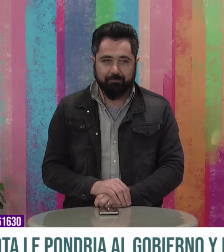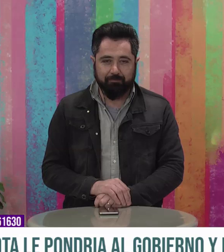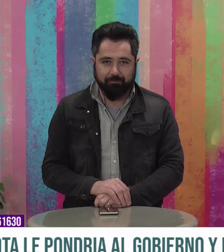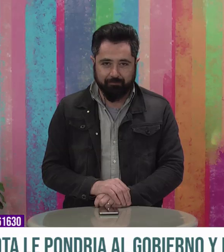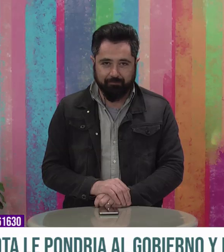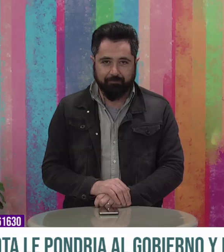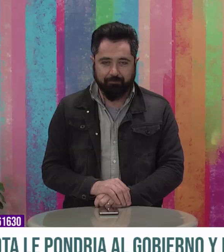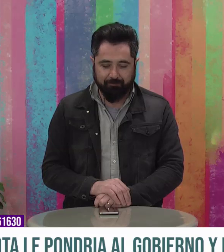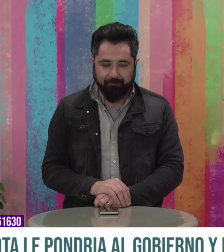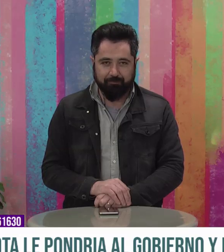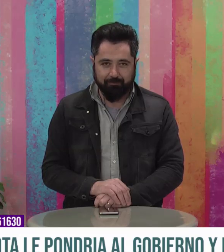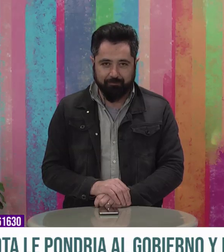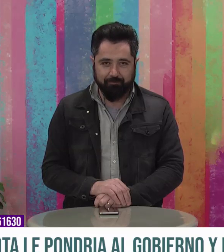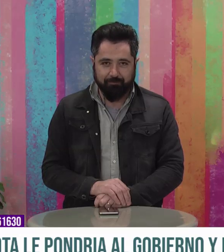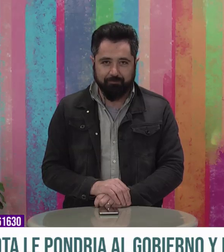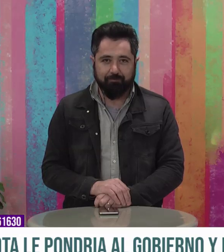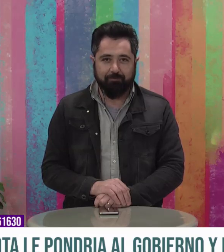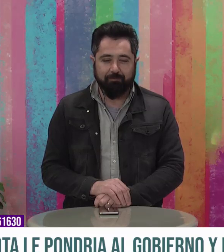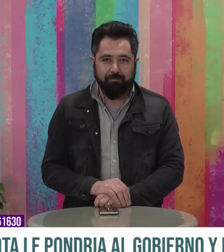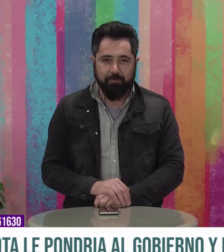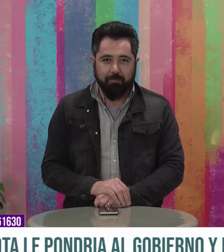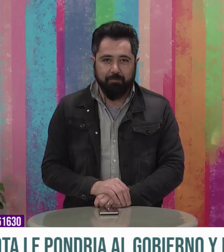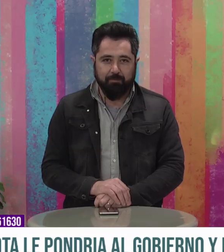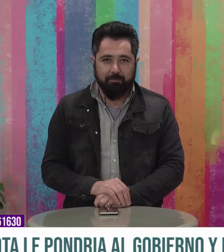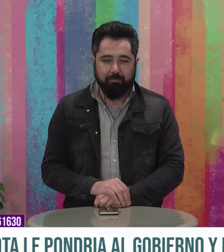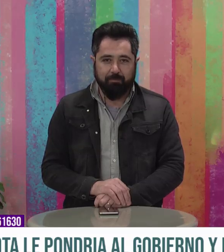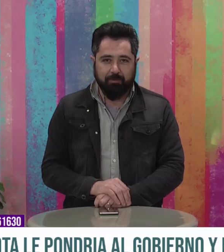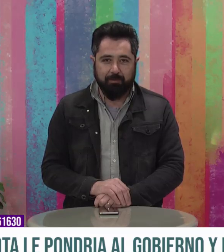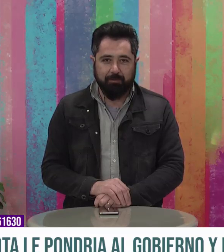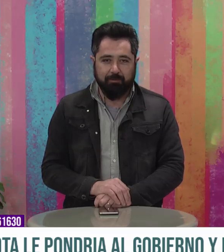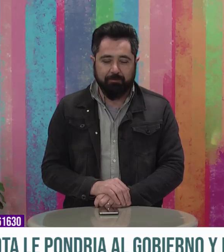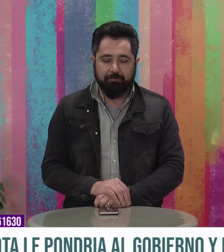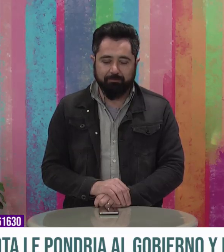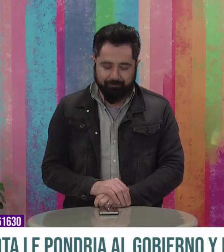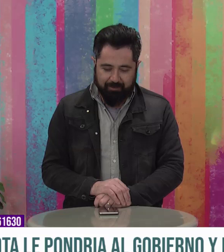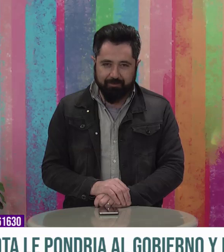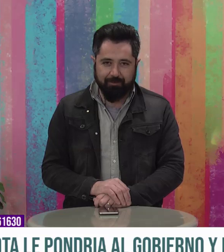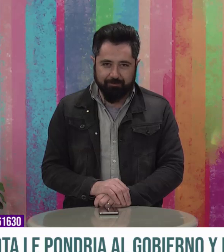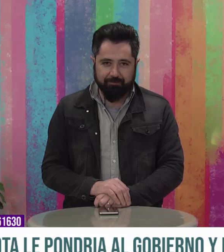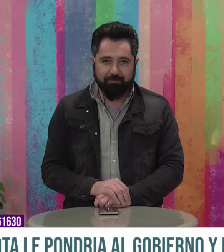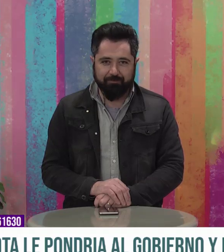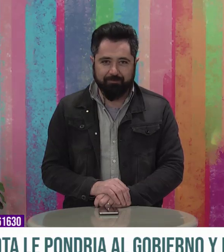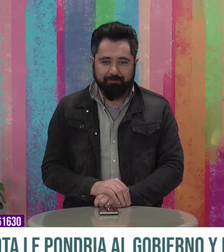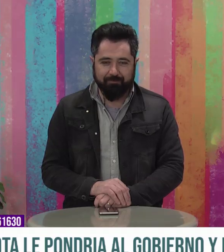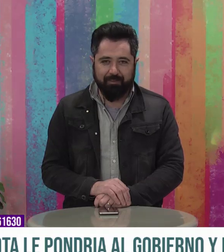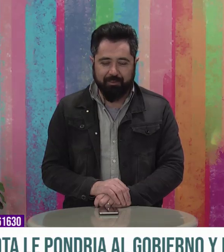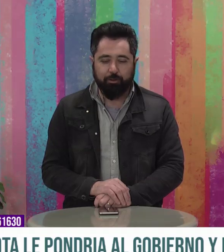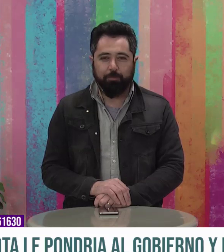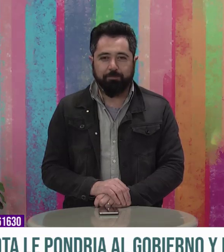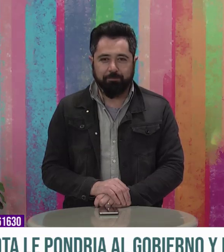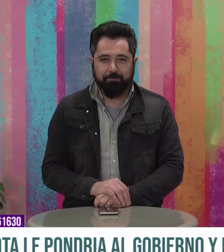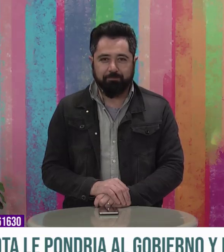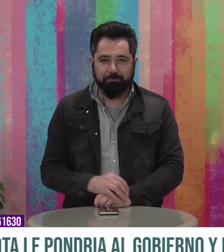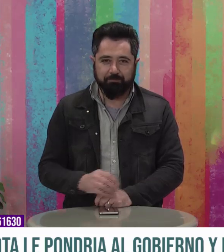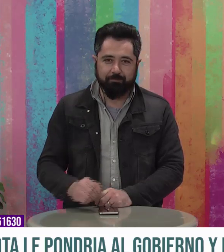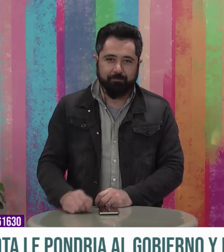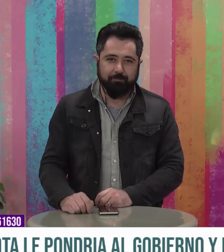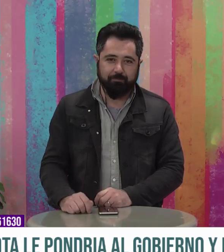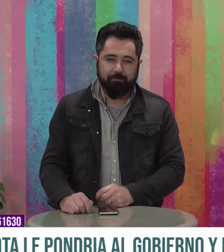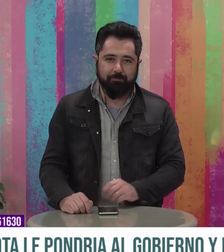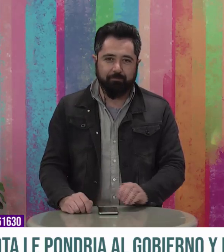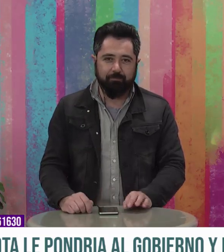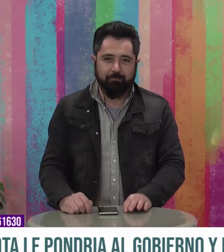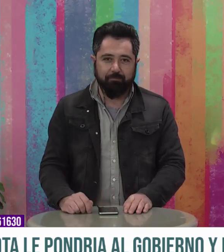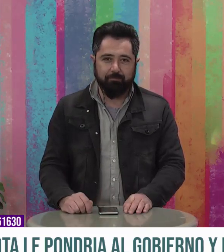que normalmente es, más le cobra una comisión por administrar sus fondos. Exacto.